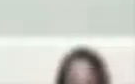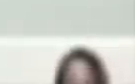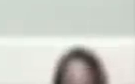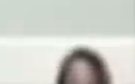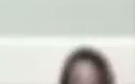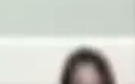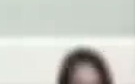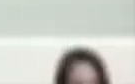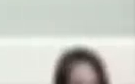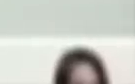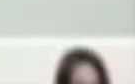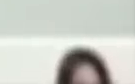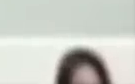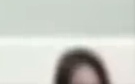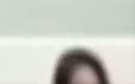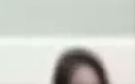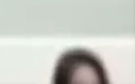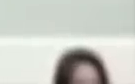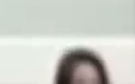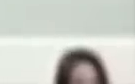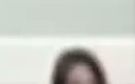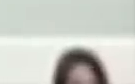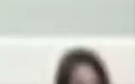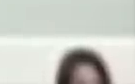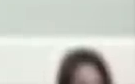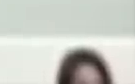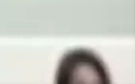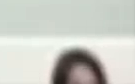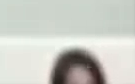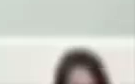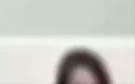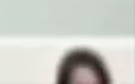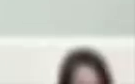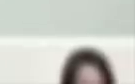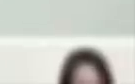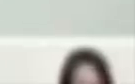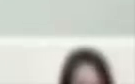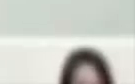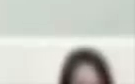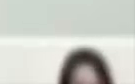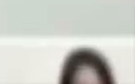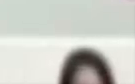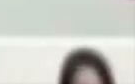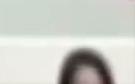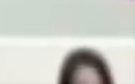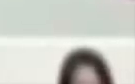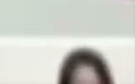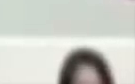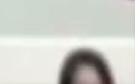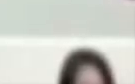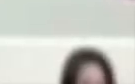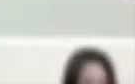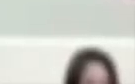prepararse para lo peor e hizo un nuevo intento fallido de tranquilizar a la población prometió resolver la escasez de agua